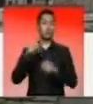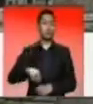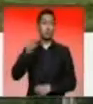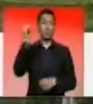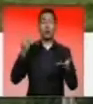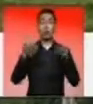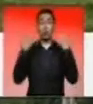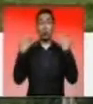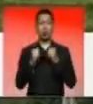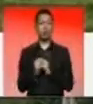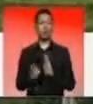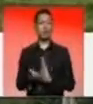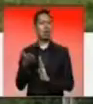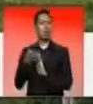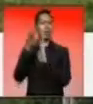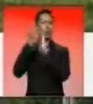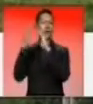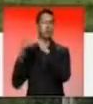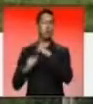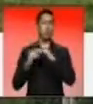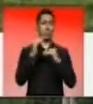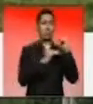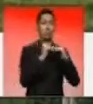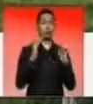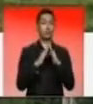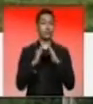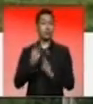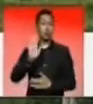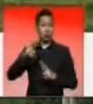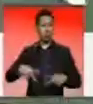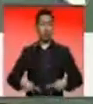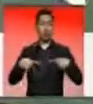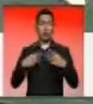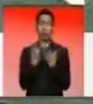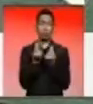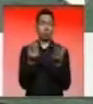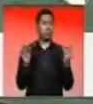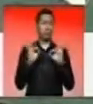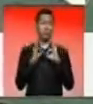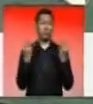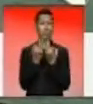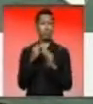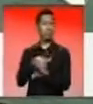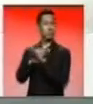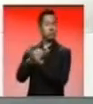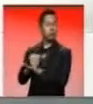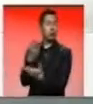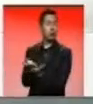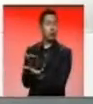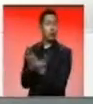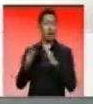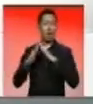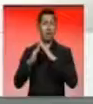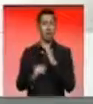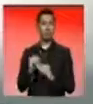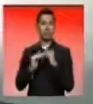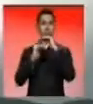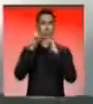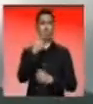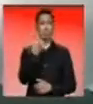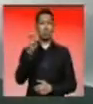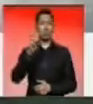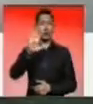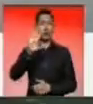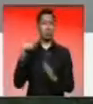fueron construidos por el gobierno. Aquí viven cientos de familias que respaldan la propuesta de construir